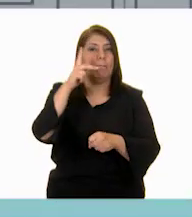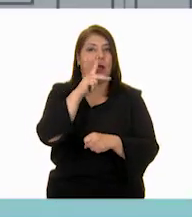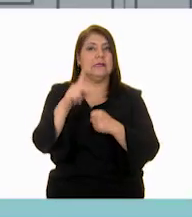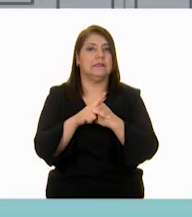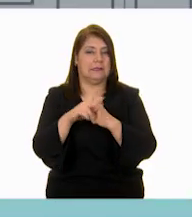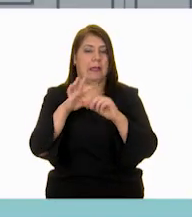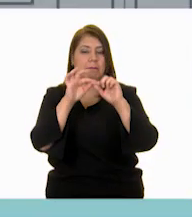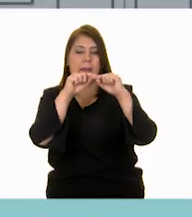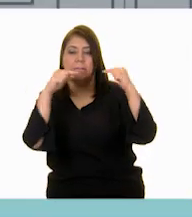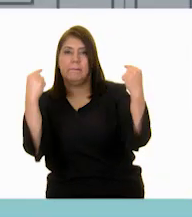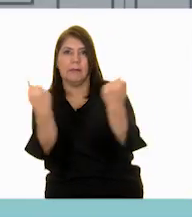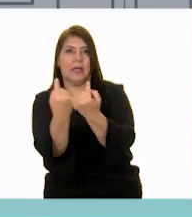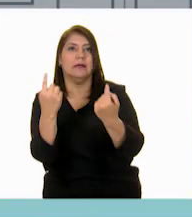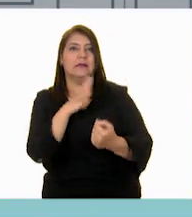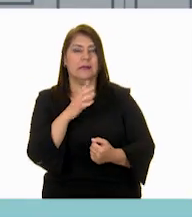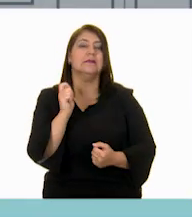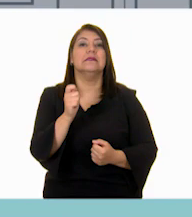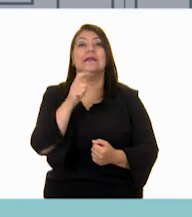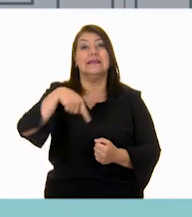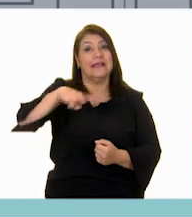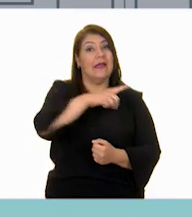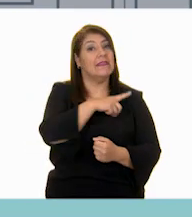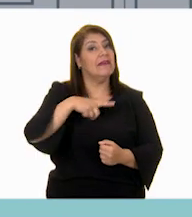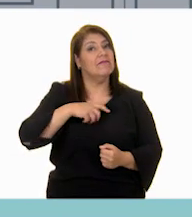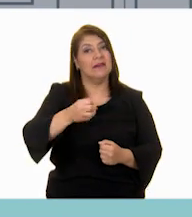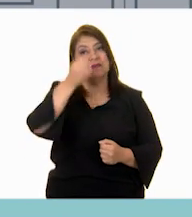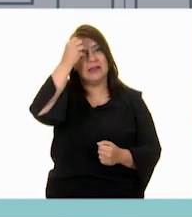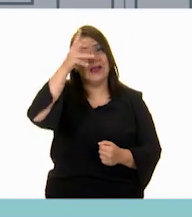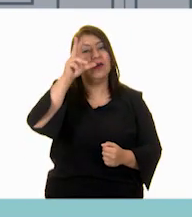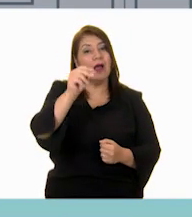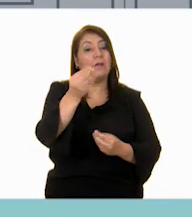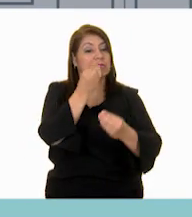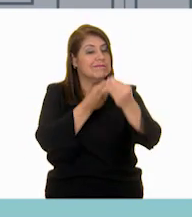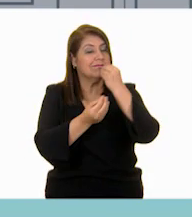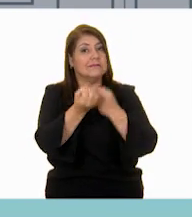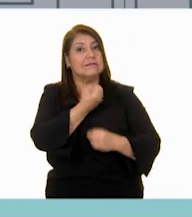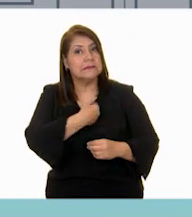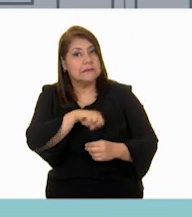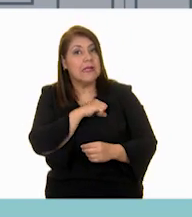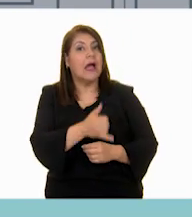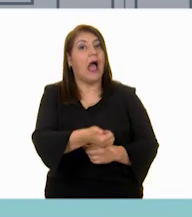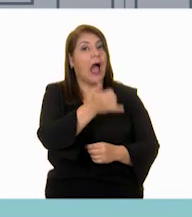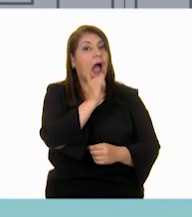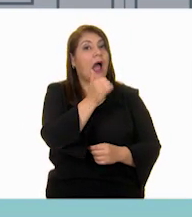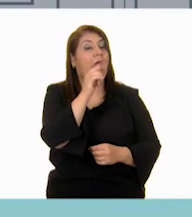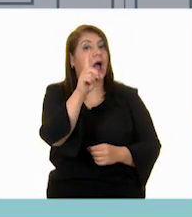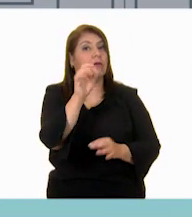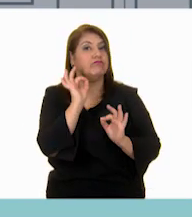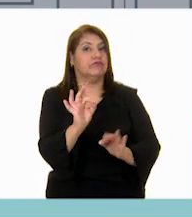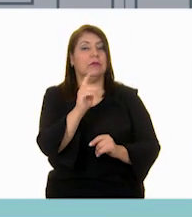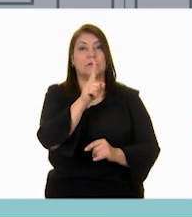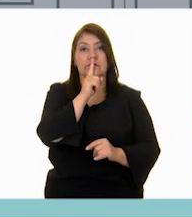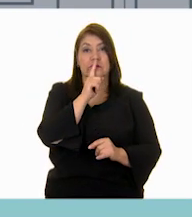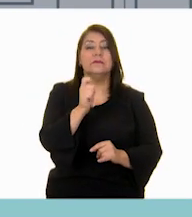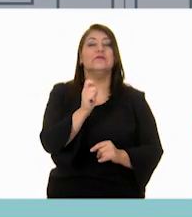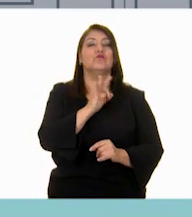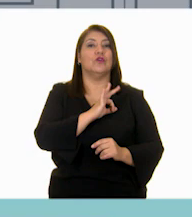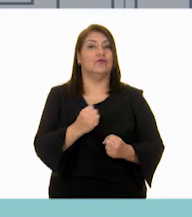Antes de irme, no olviden que mantener una alimentación balanceada y beber mucha agua simple los mantendrá fuertes y